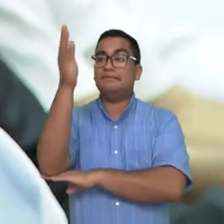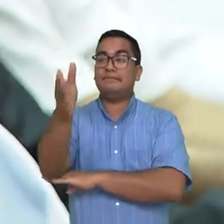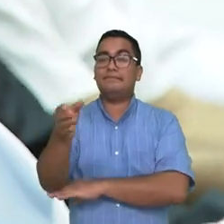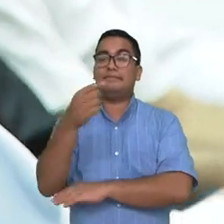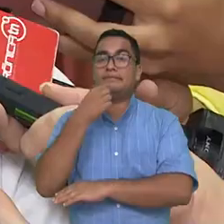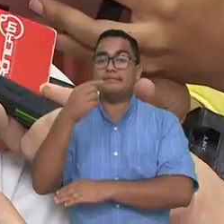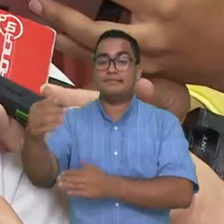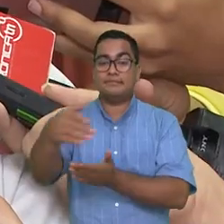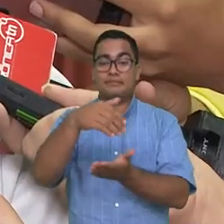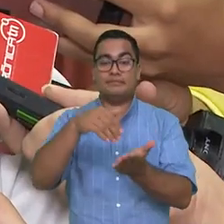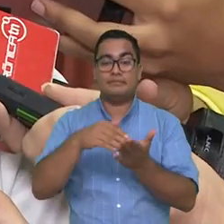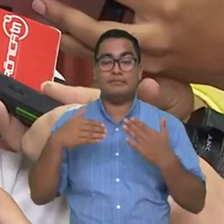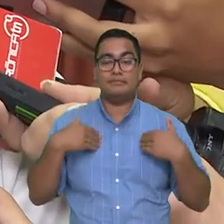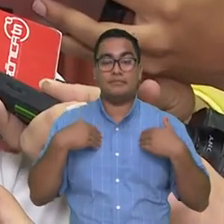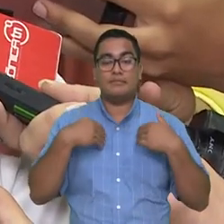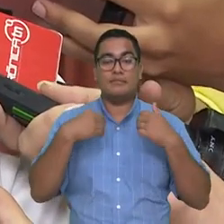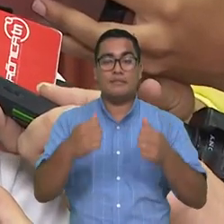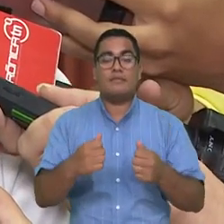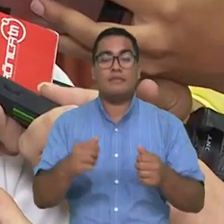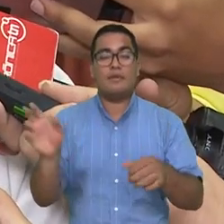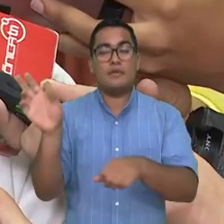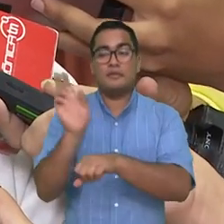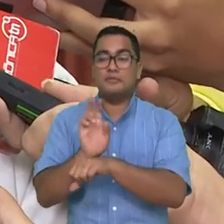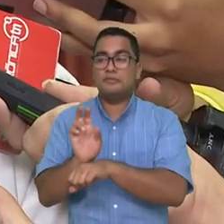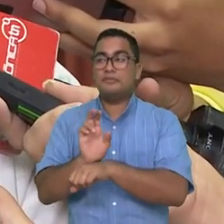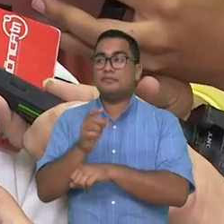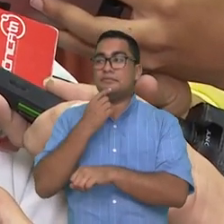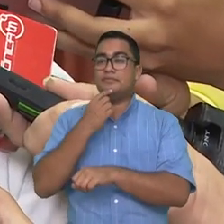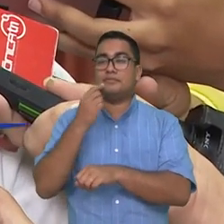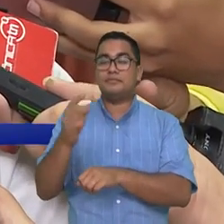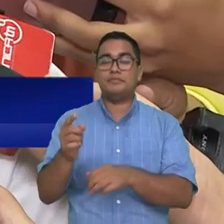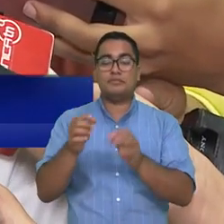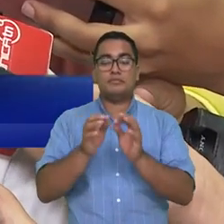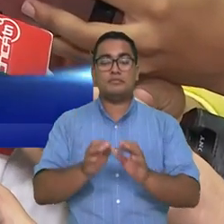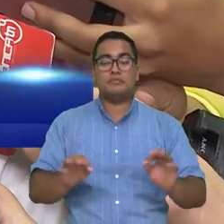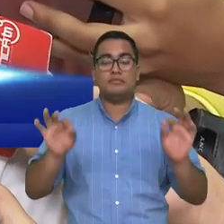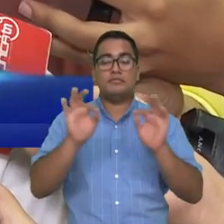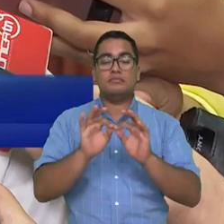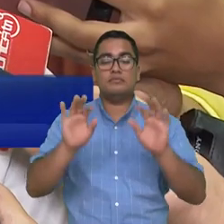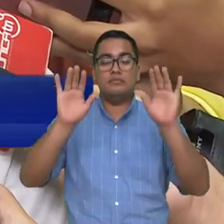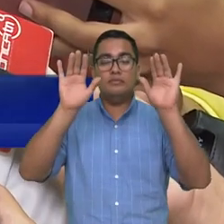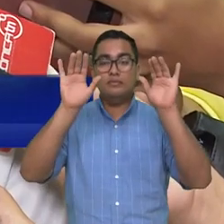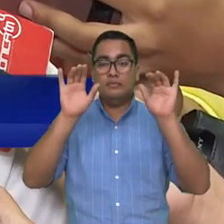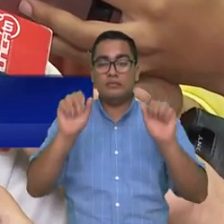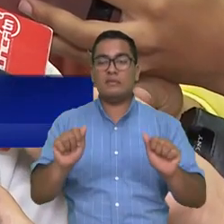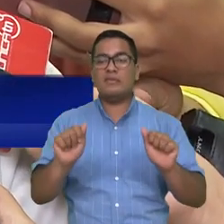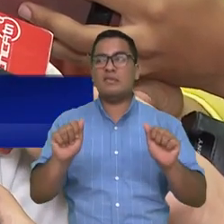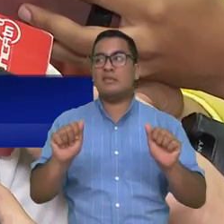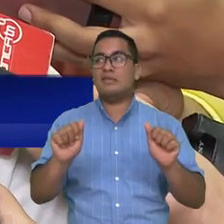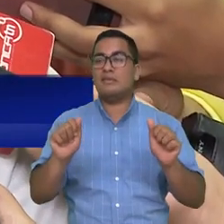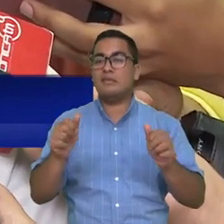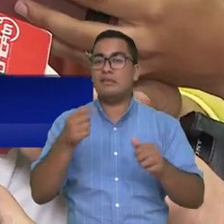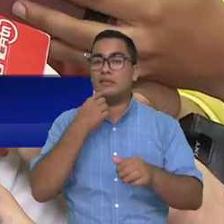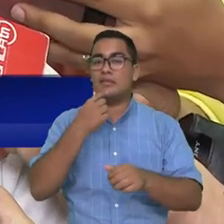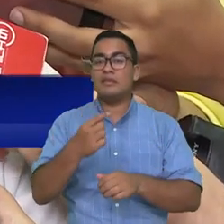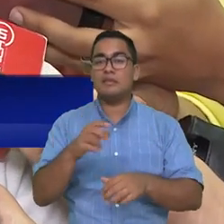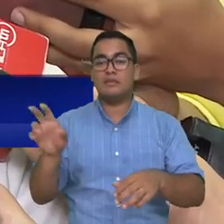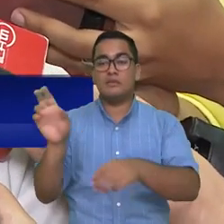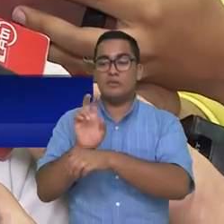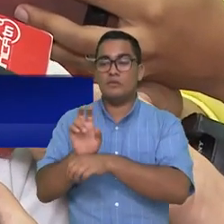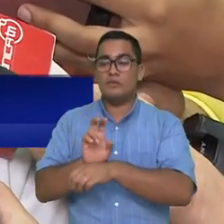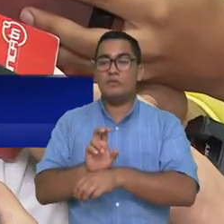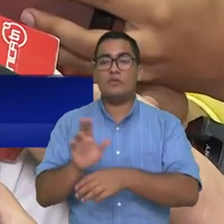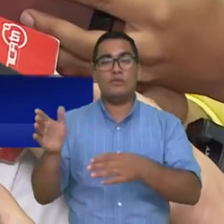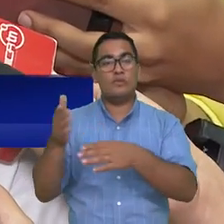salud a través de la vigilancia establecida en las mismas. Y para esto nosotros ya teníamos una estructura montada de sitios centinela en